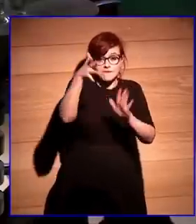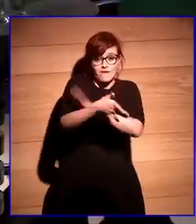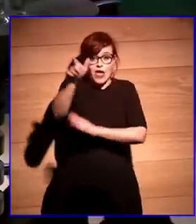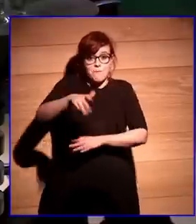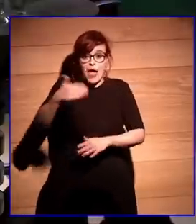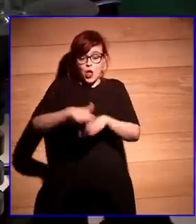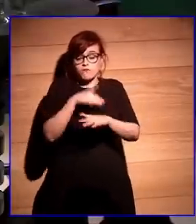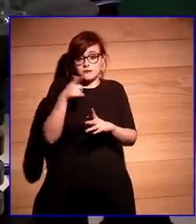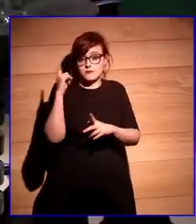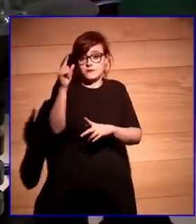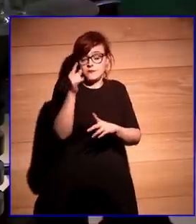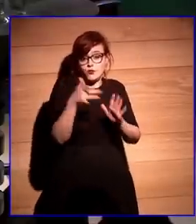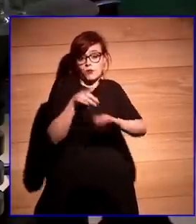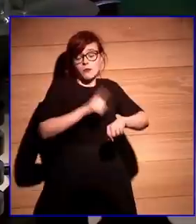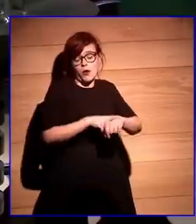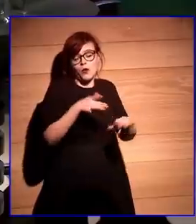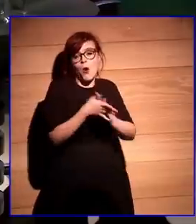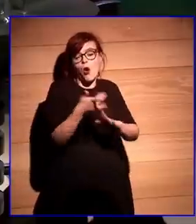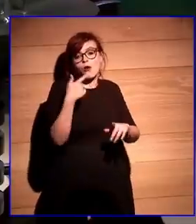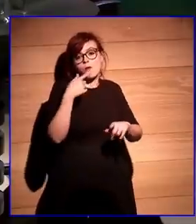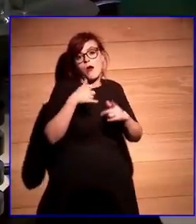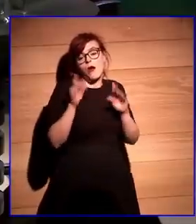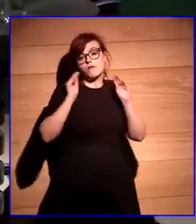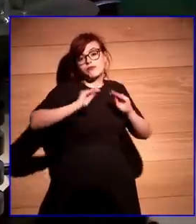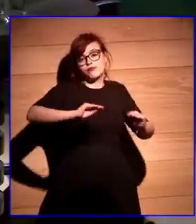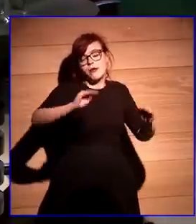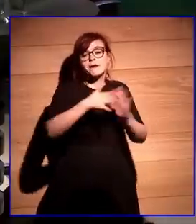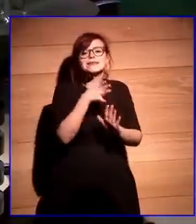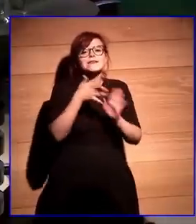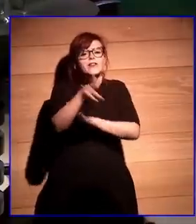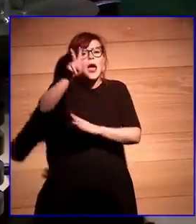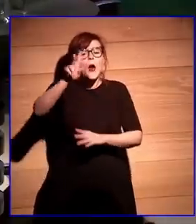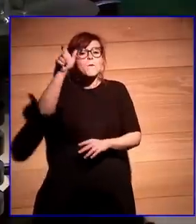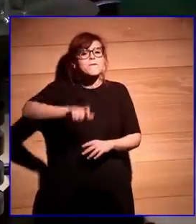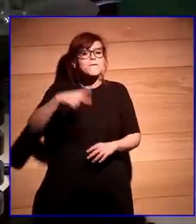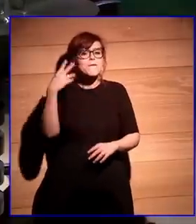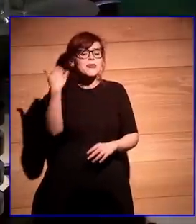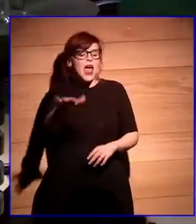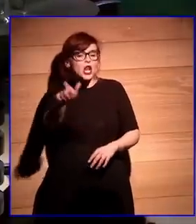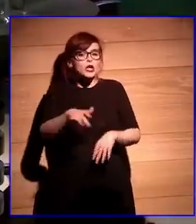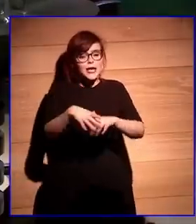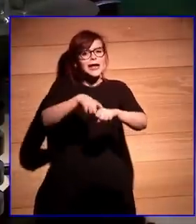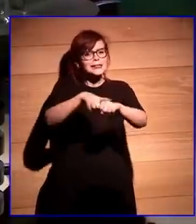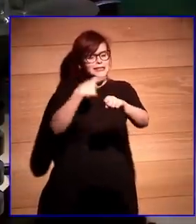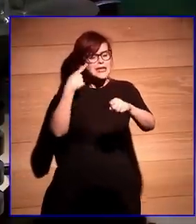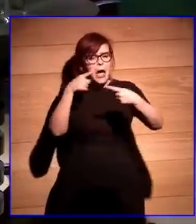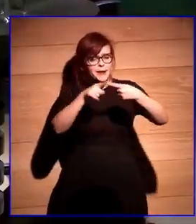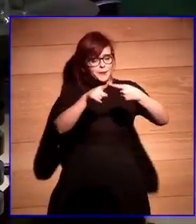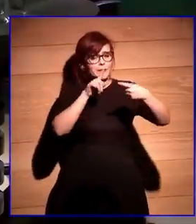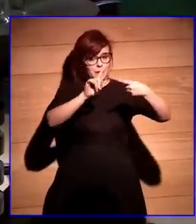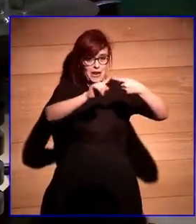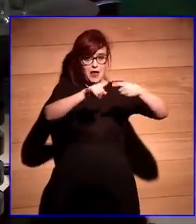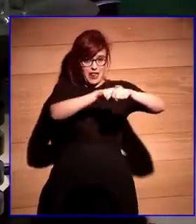que resulte más didáctico de lo que el bueno requiere. O sea, definiríamos a un villano como una de las características, yo creo que podemos ir apuntando, ¿no? Una de las